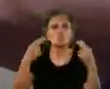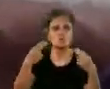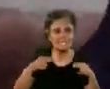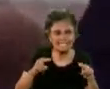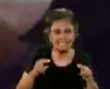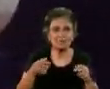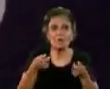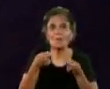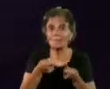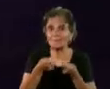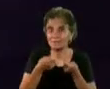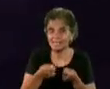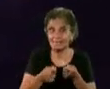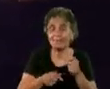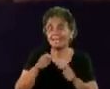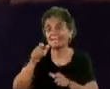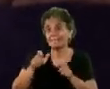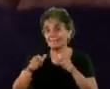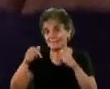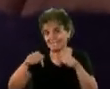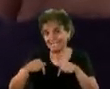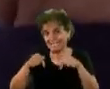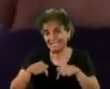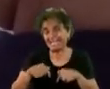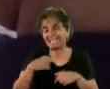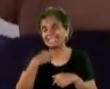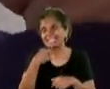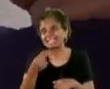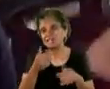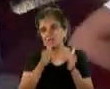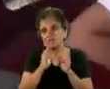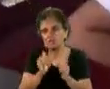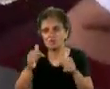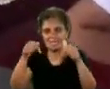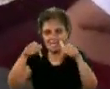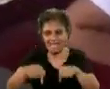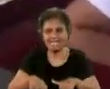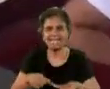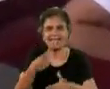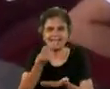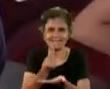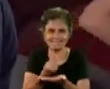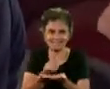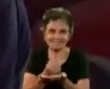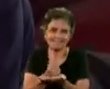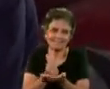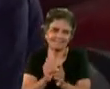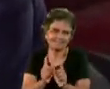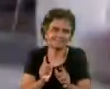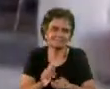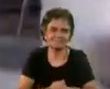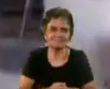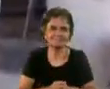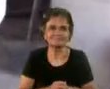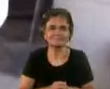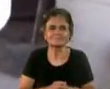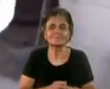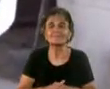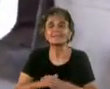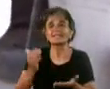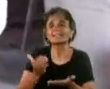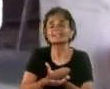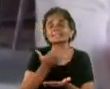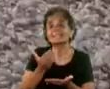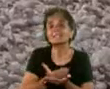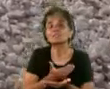nuestros chicos, nuestros hijos se queden aquí y tengan su oportunidad de trabajo aquí en el departamento. Esto en concordancia también con todo el desarrollo productivo que usted